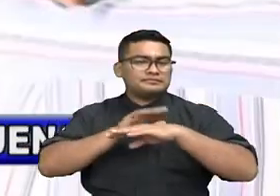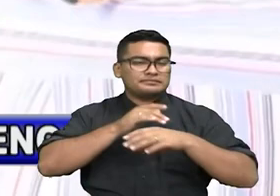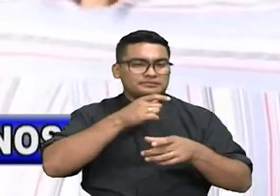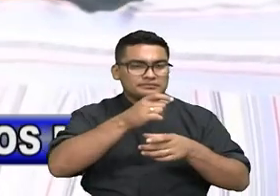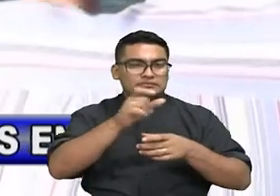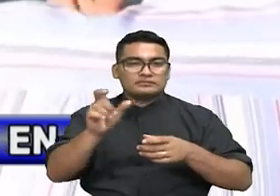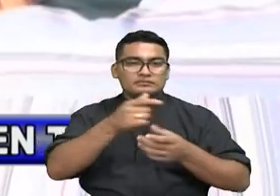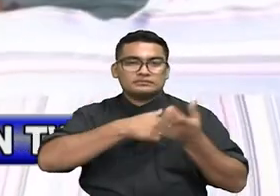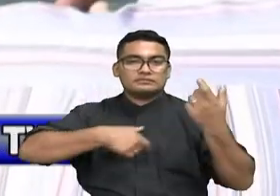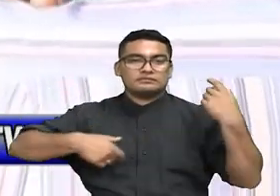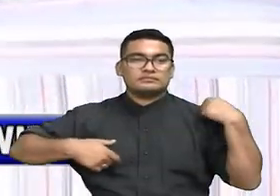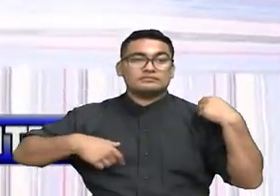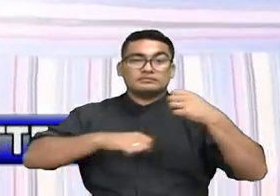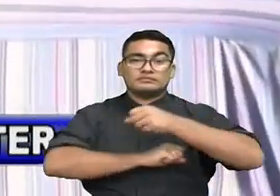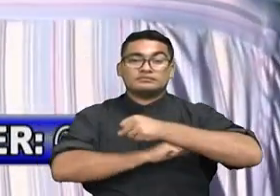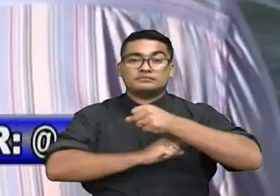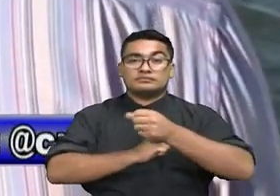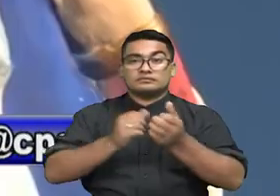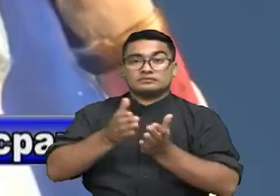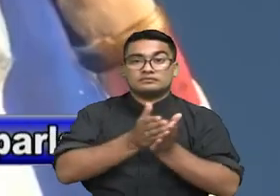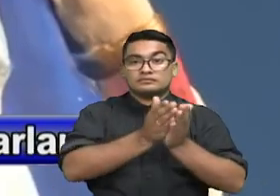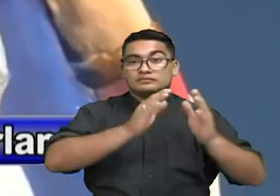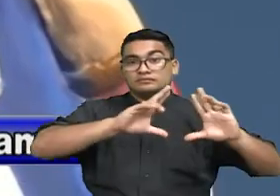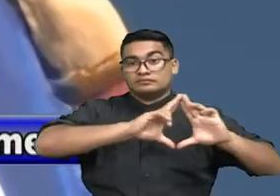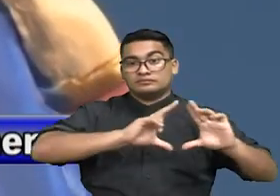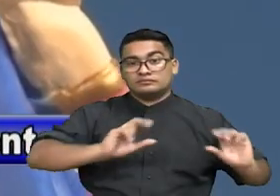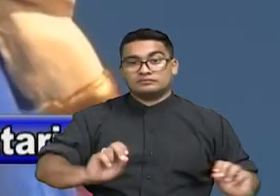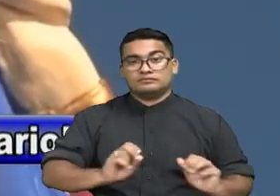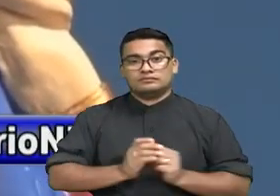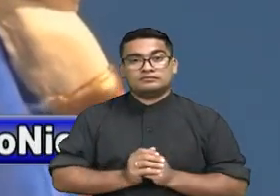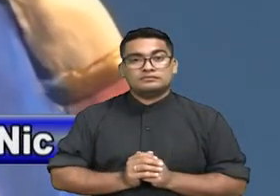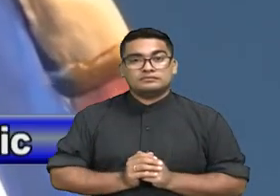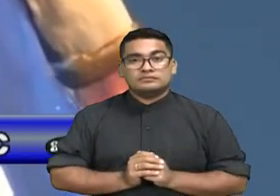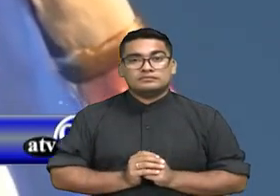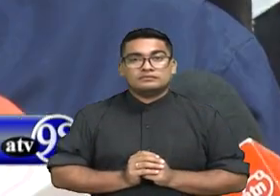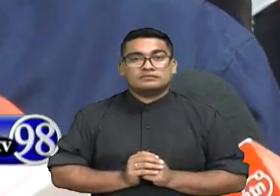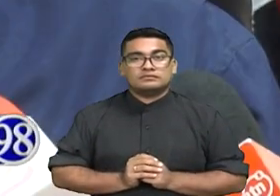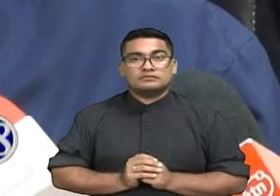el presidente ejecutivo de la empresa portuaria nacional.